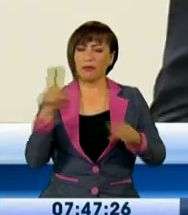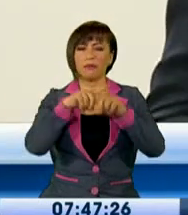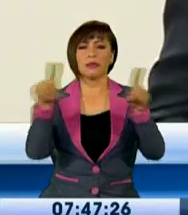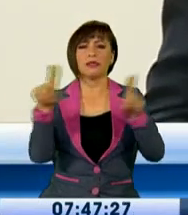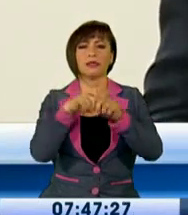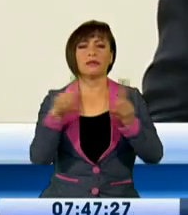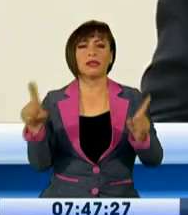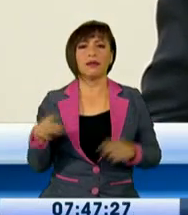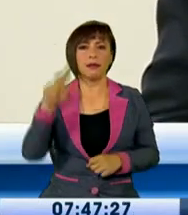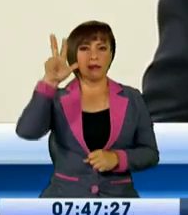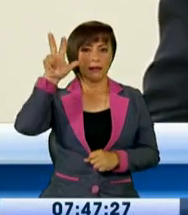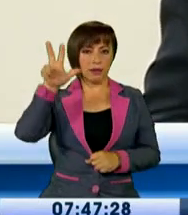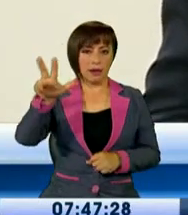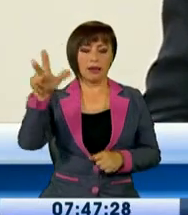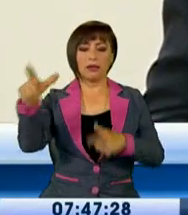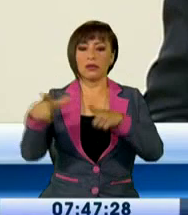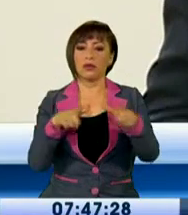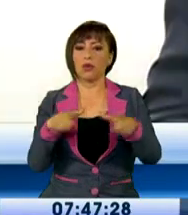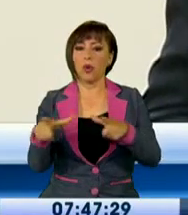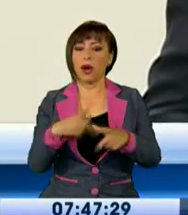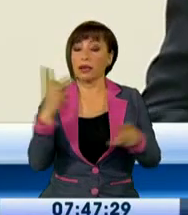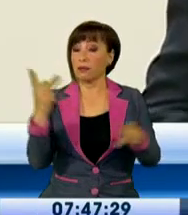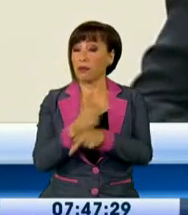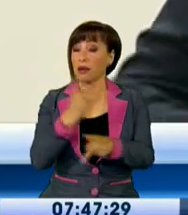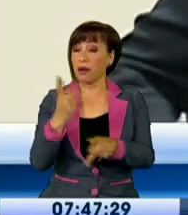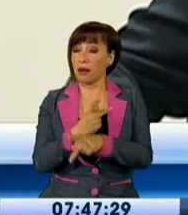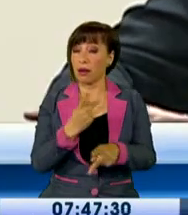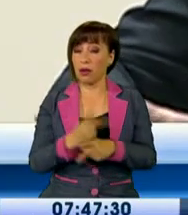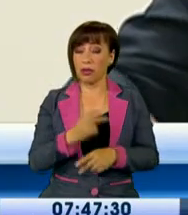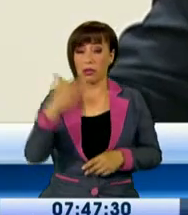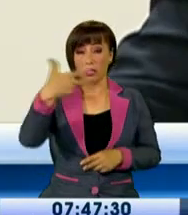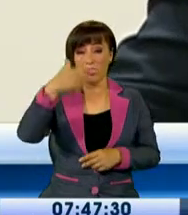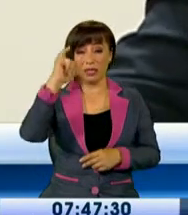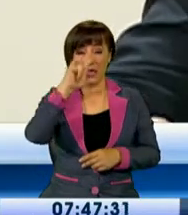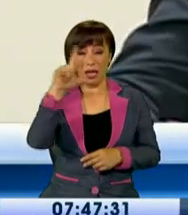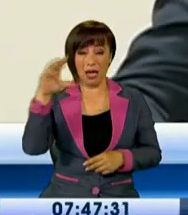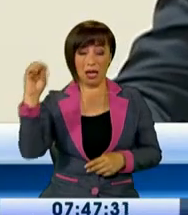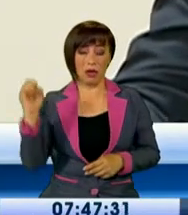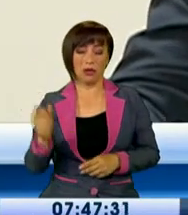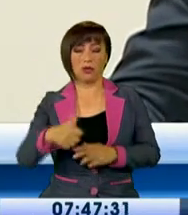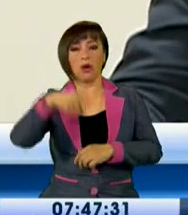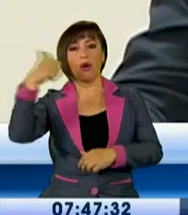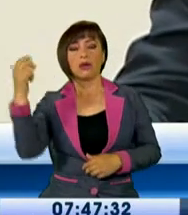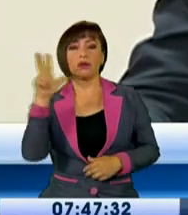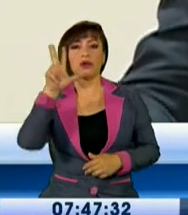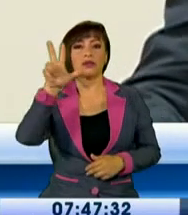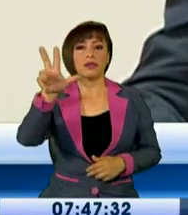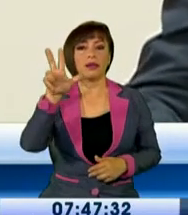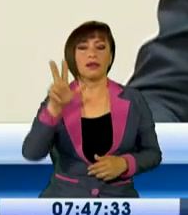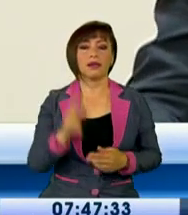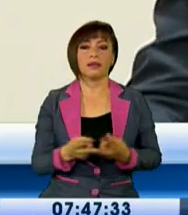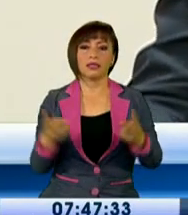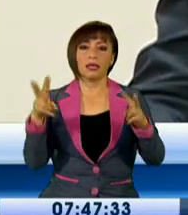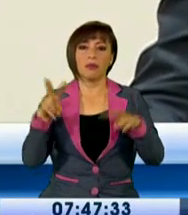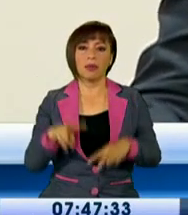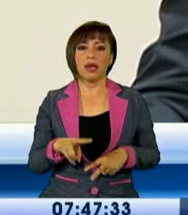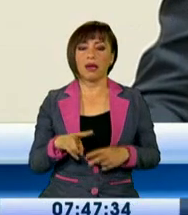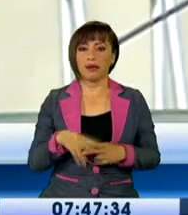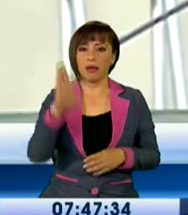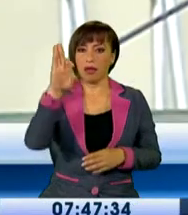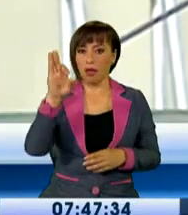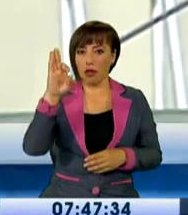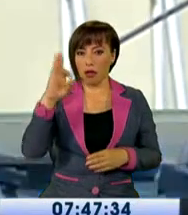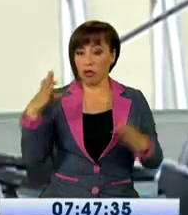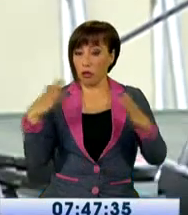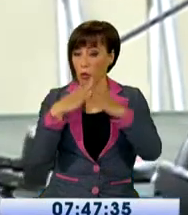están ubicados en las zonas de riesgo del Valle de los Chillos y los otros 3 están ubicados en las zonas de riesgo del Valle de Tumbaco.